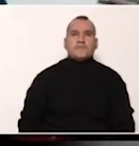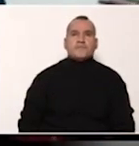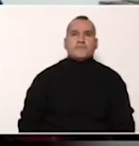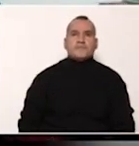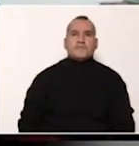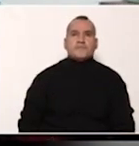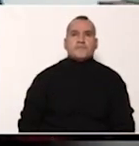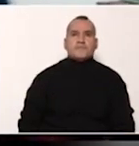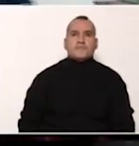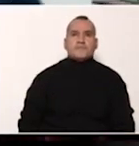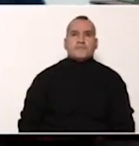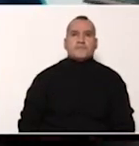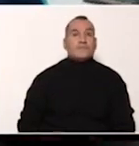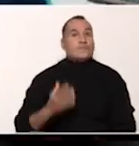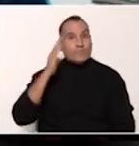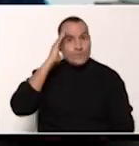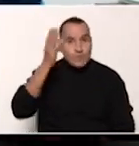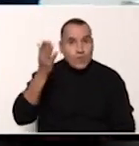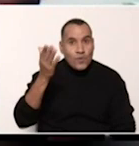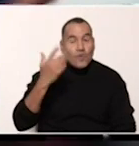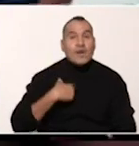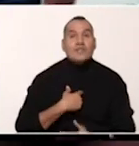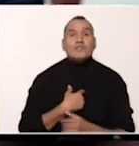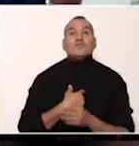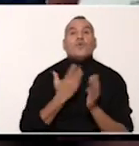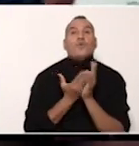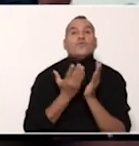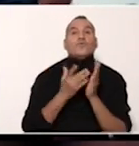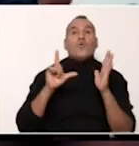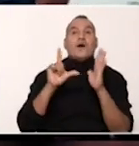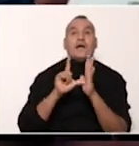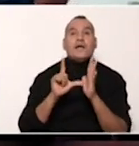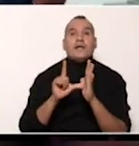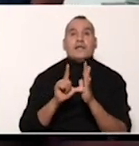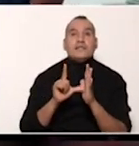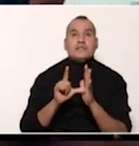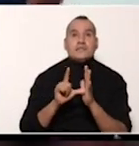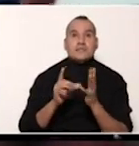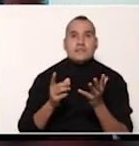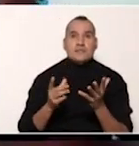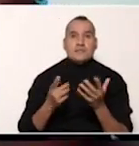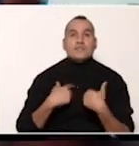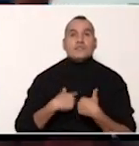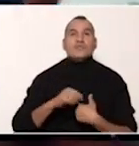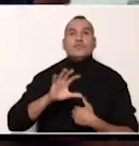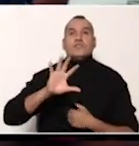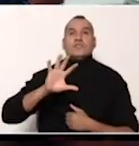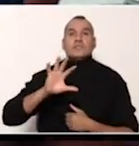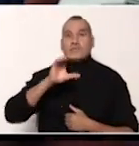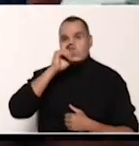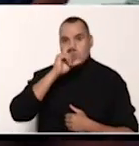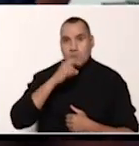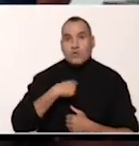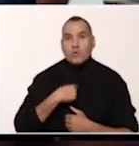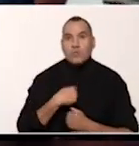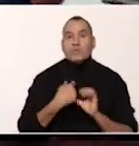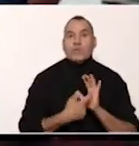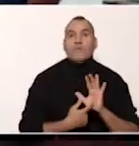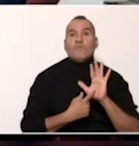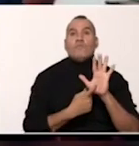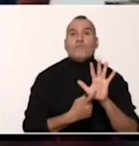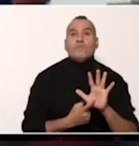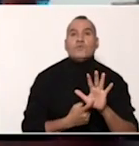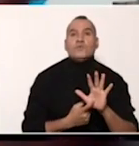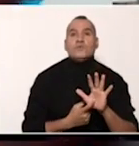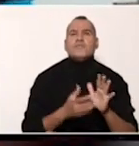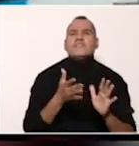Hola, soy Ali Ruiz del Liceo Antonio Arraiz de quinto año. Hoy voy a presentar